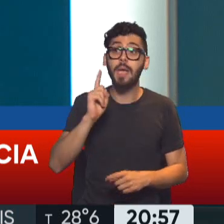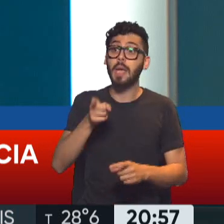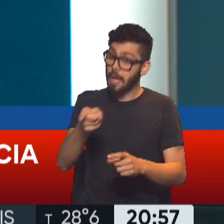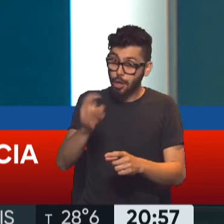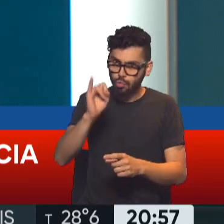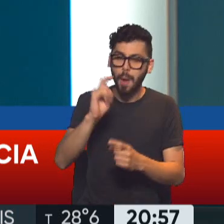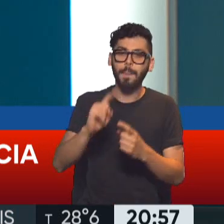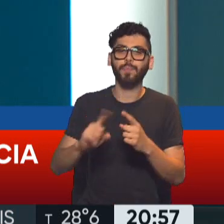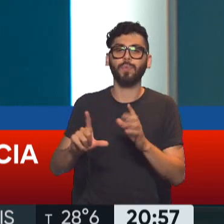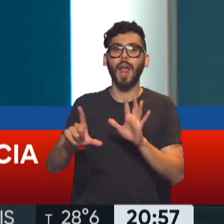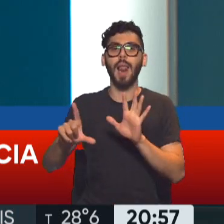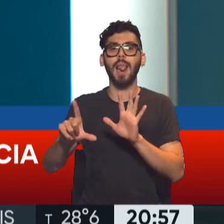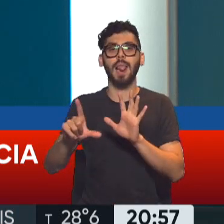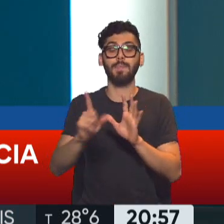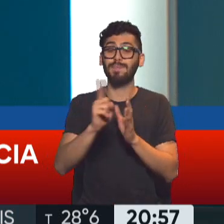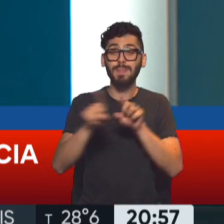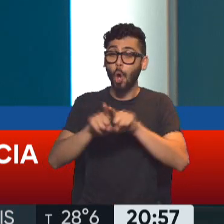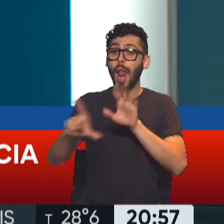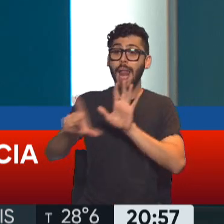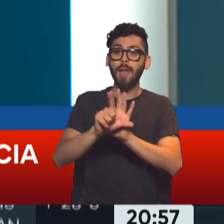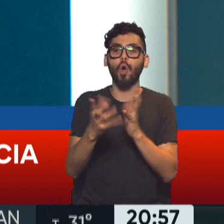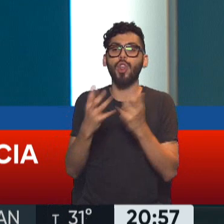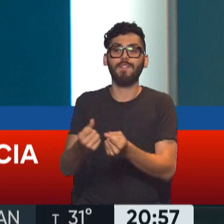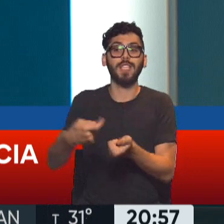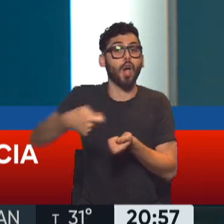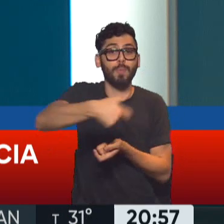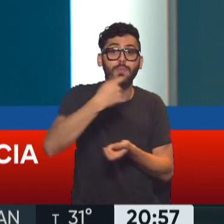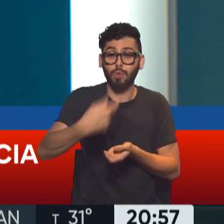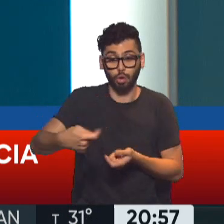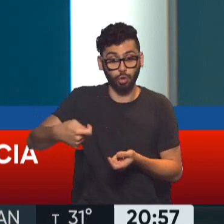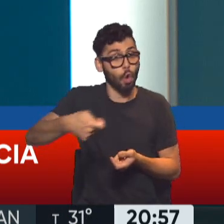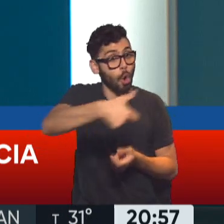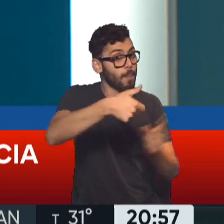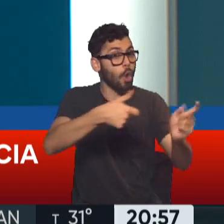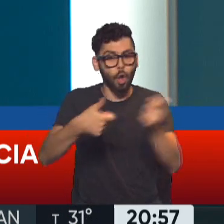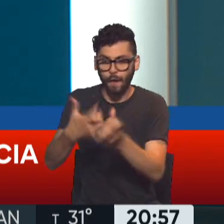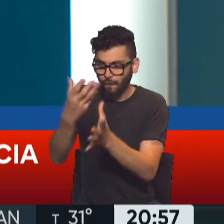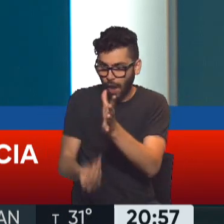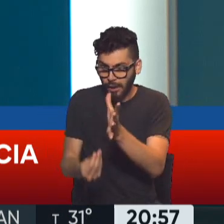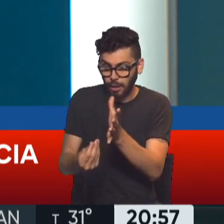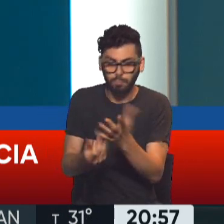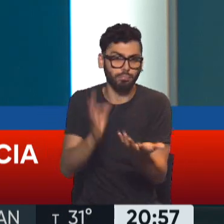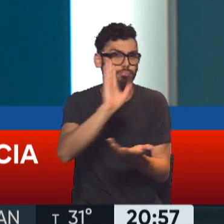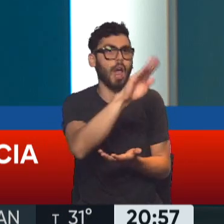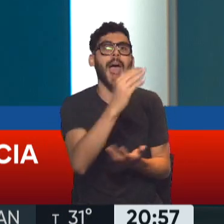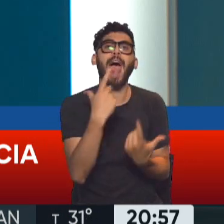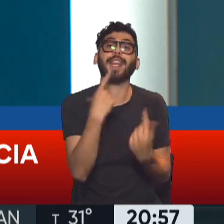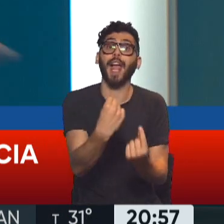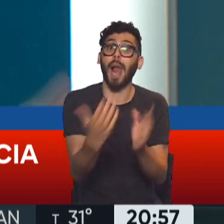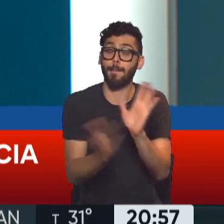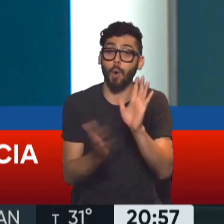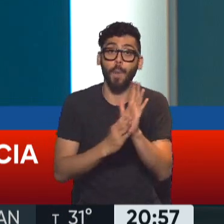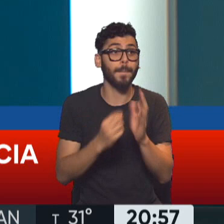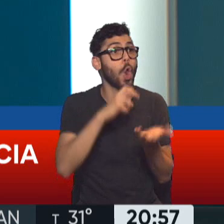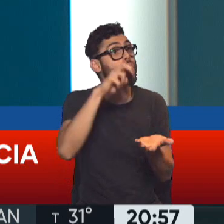hay una ley de defensa del consumidor, que si yo compro esto y viene fallado, puedo ir a reclamar, pero cuando a mí me dan una noticia que no es verdadera,